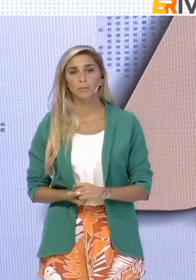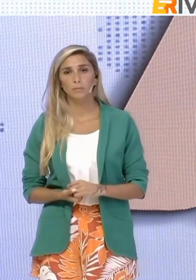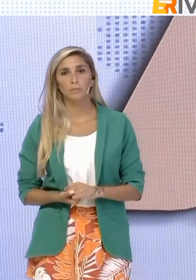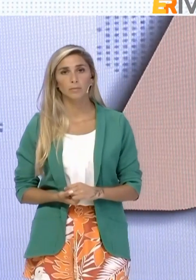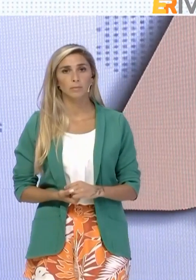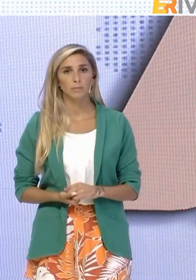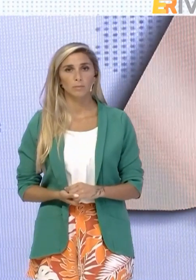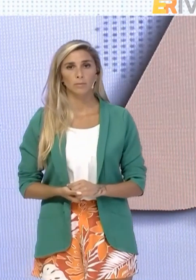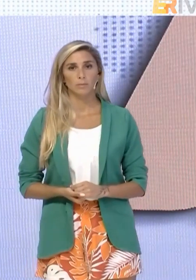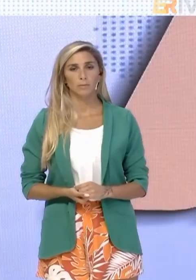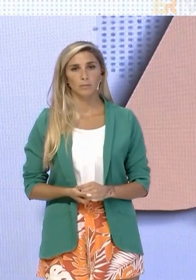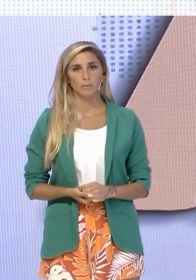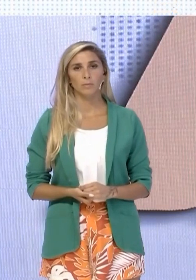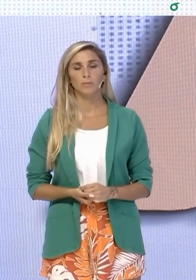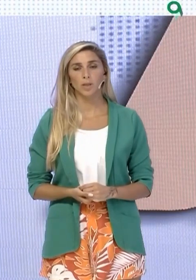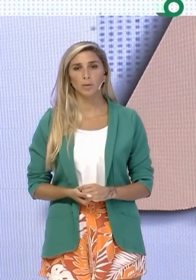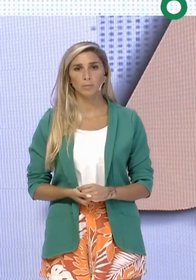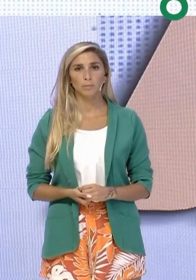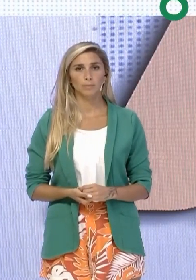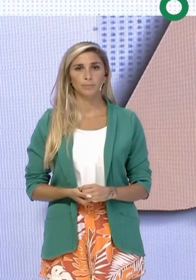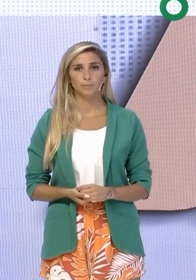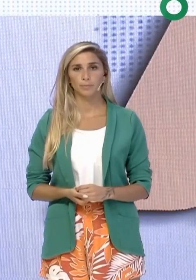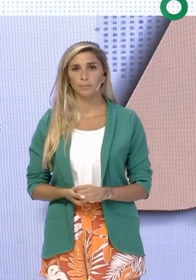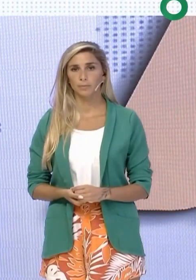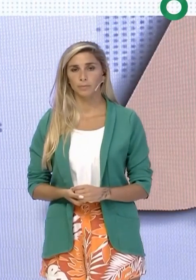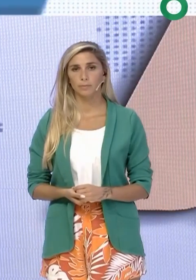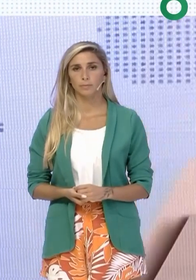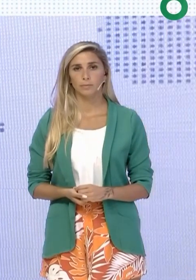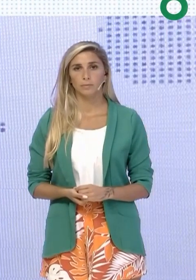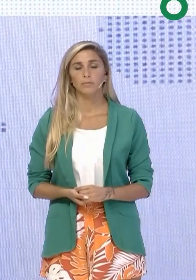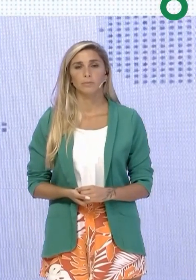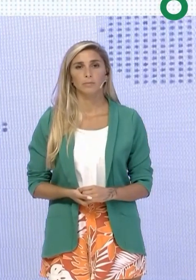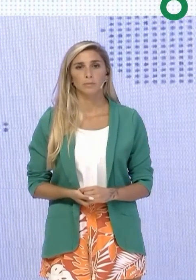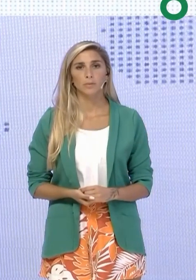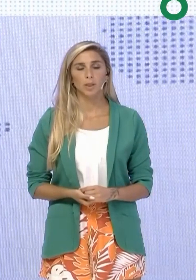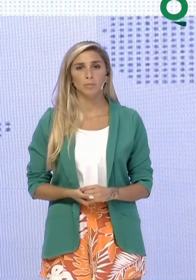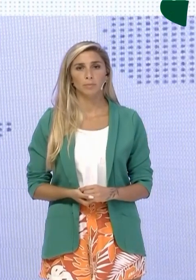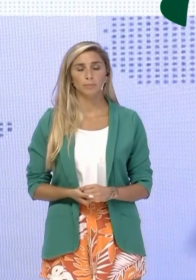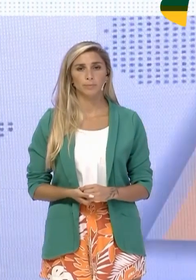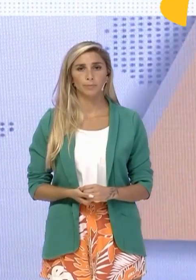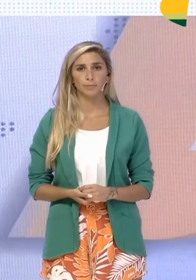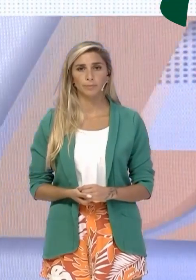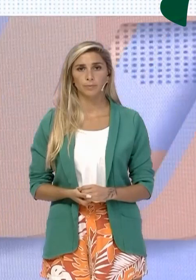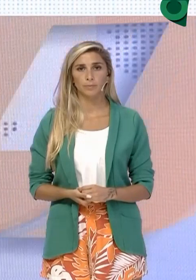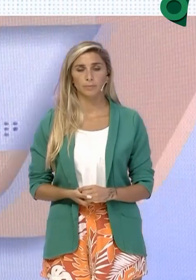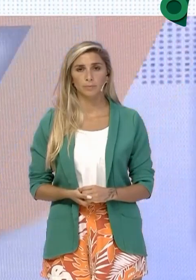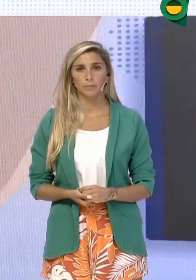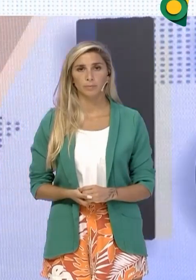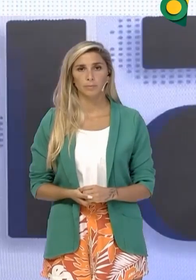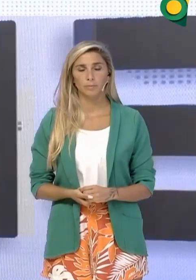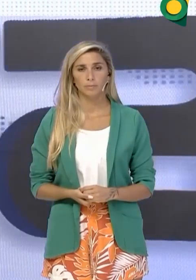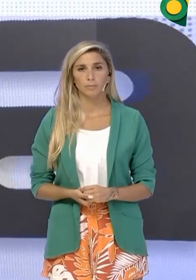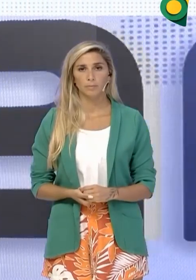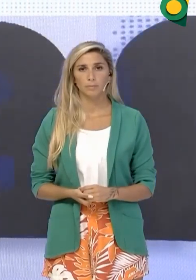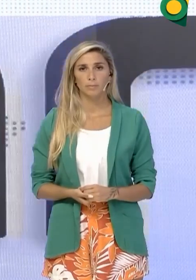llámese computadora, un celular, sí, en donde va levantando, sí, comúnmente